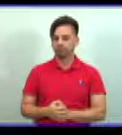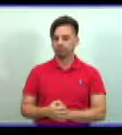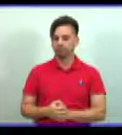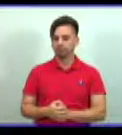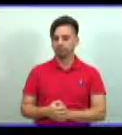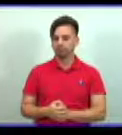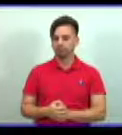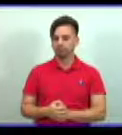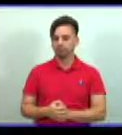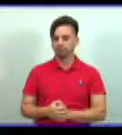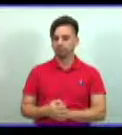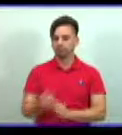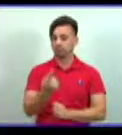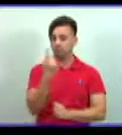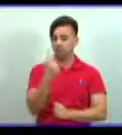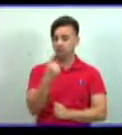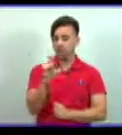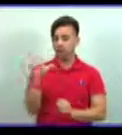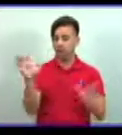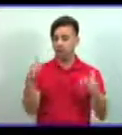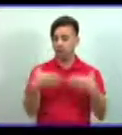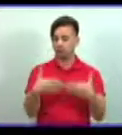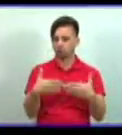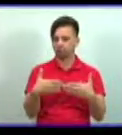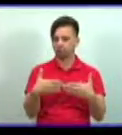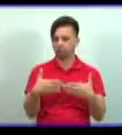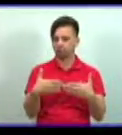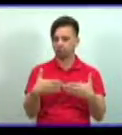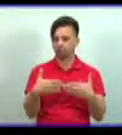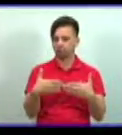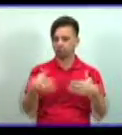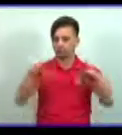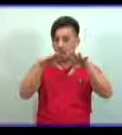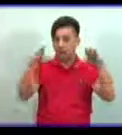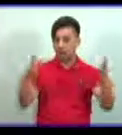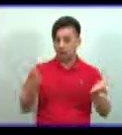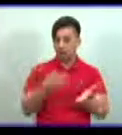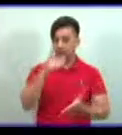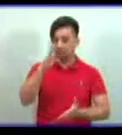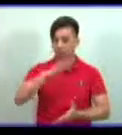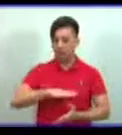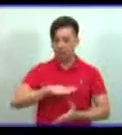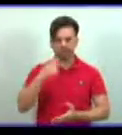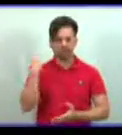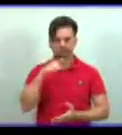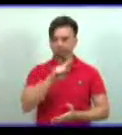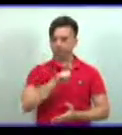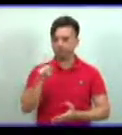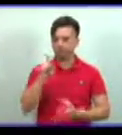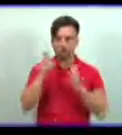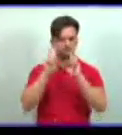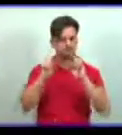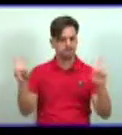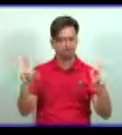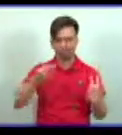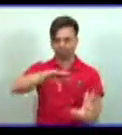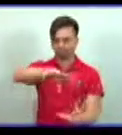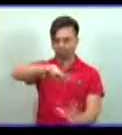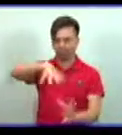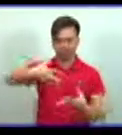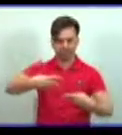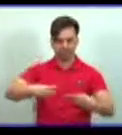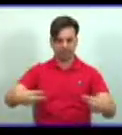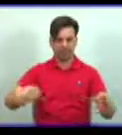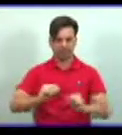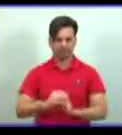Primera conclusión, sin la atmósfera no habría vida en el planeta Tierra. Eso nos queda claro a partir de elementos